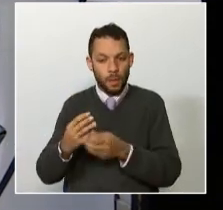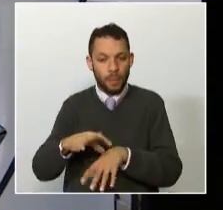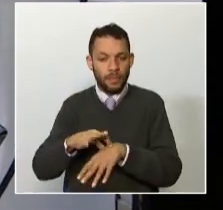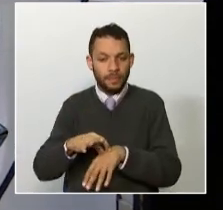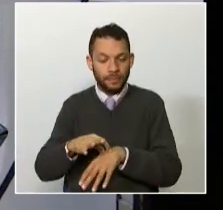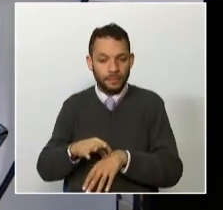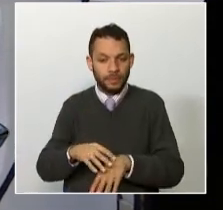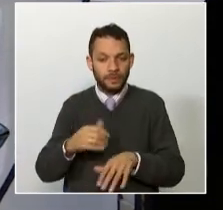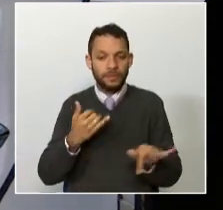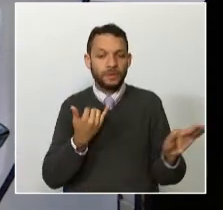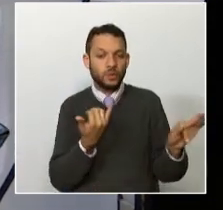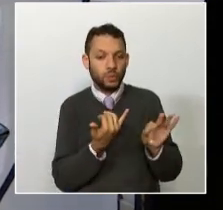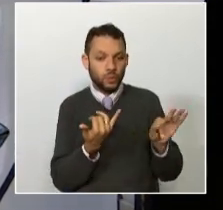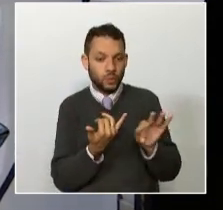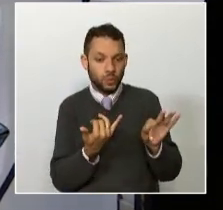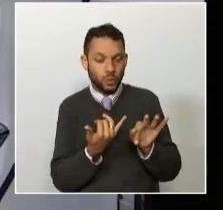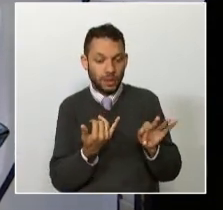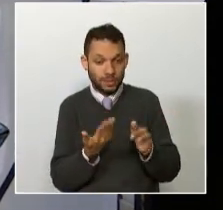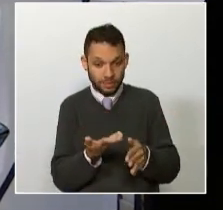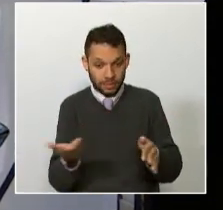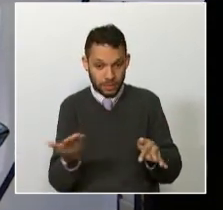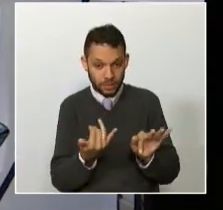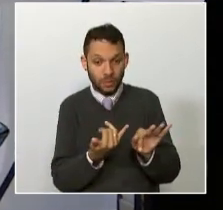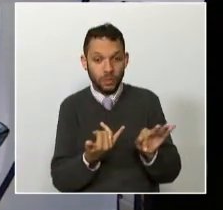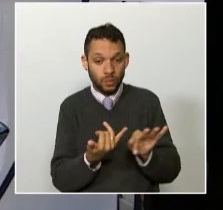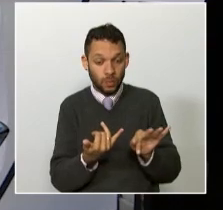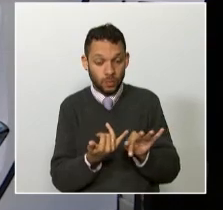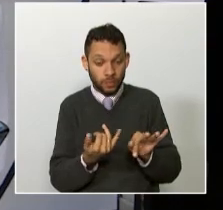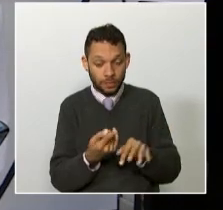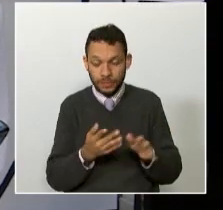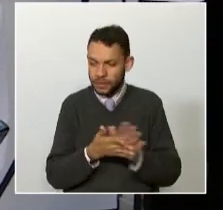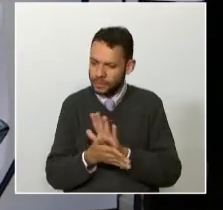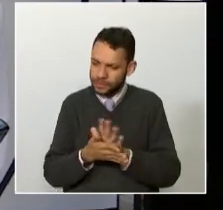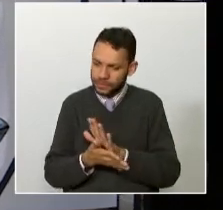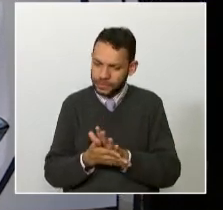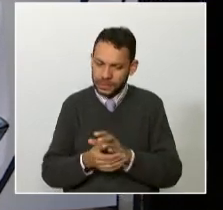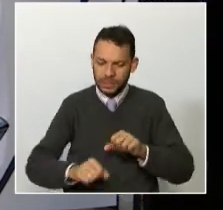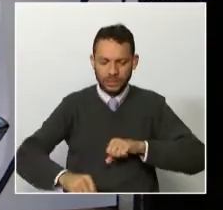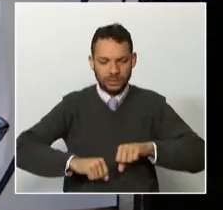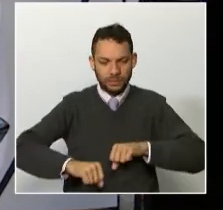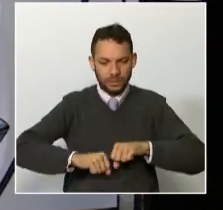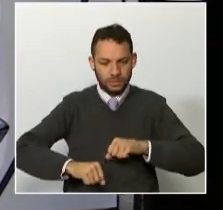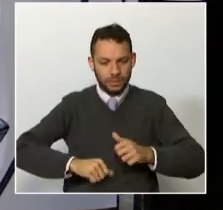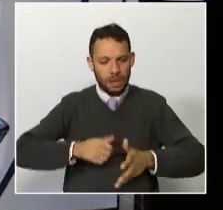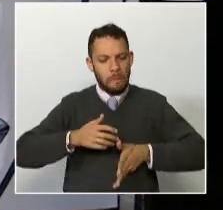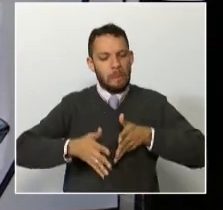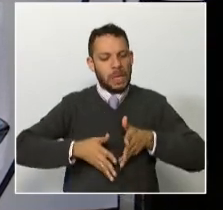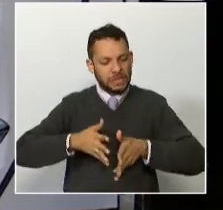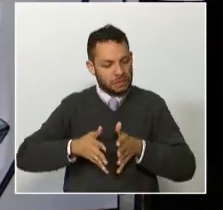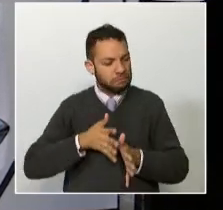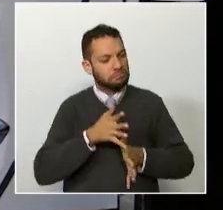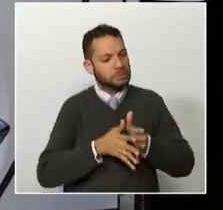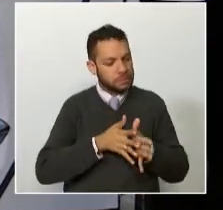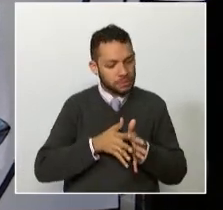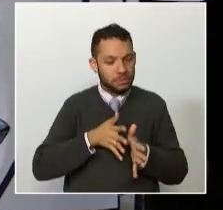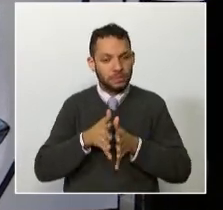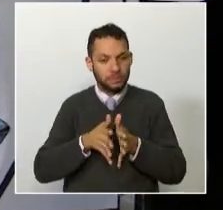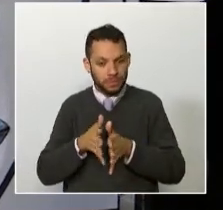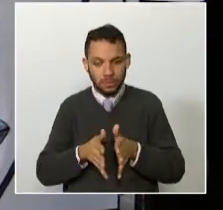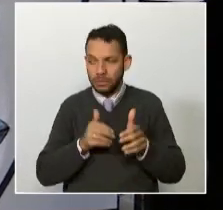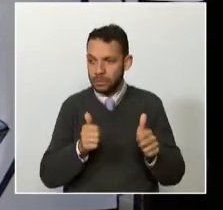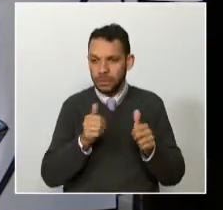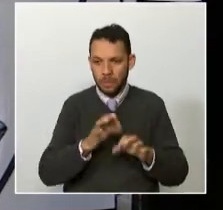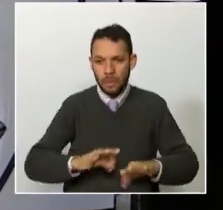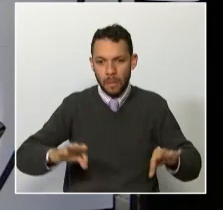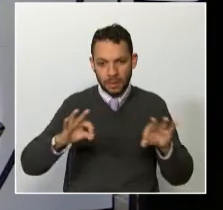en YouTube, va a salir aquí la dirección, estos ejercicios, un resumen de ellos, enseñando a los pacientes, porque para que vean que